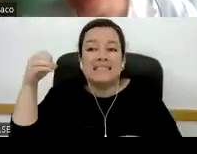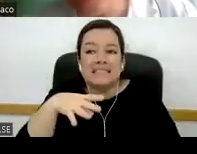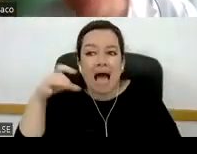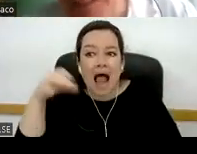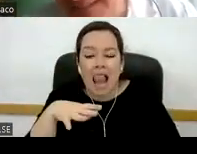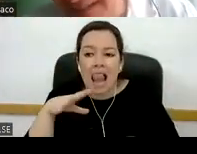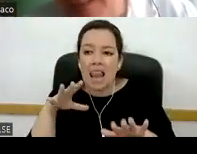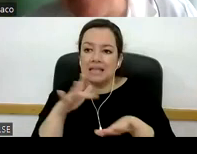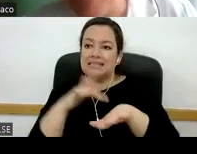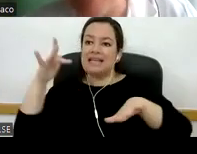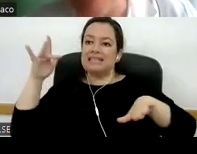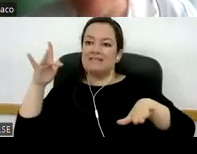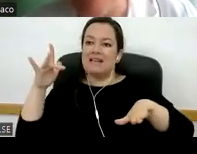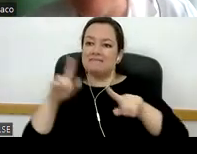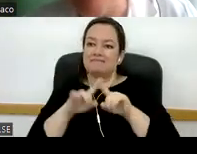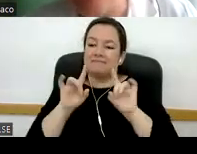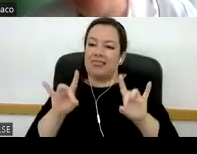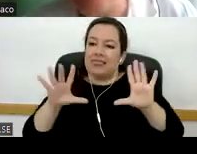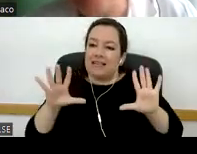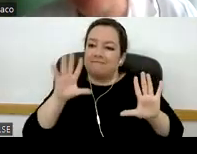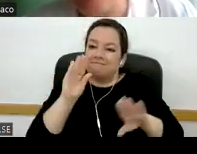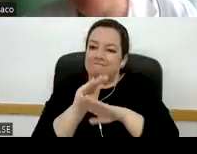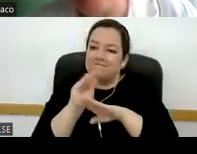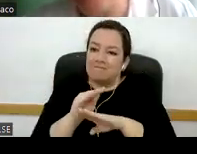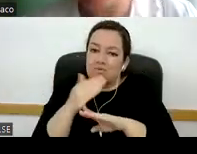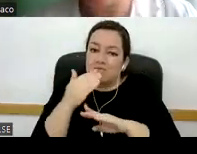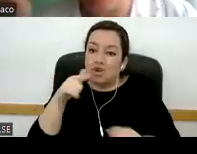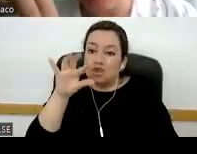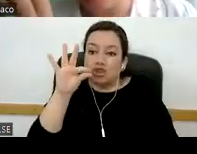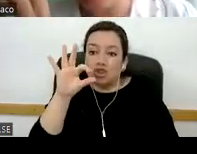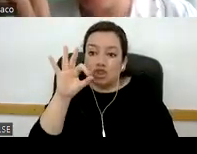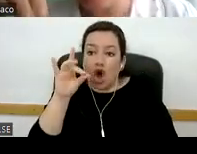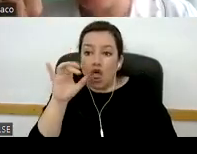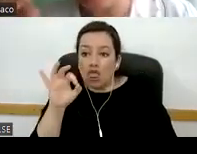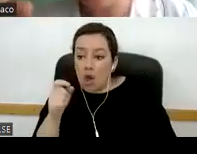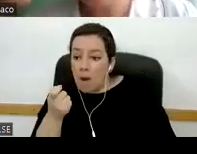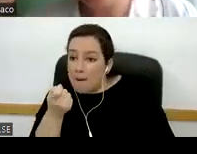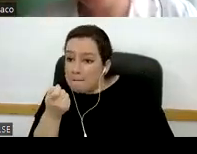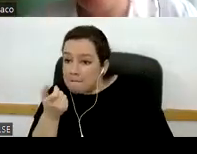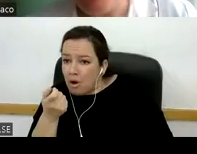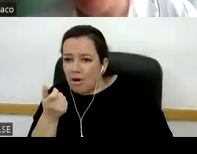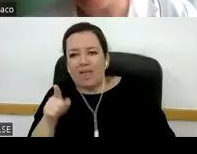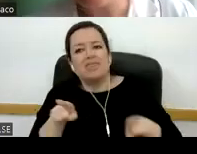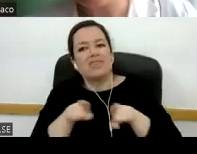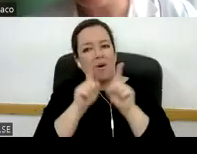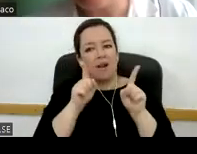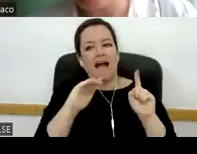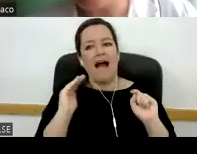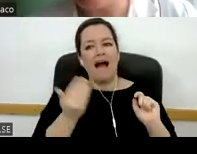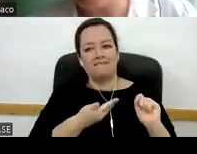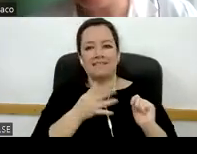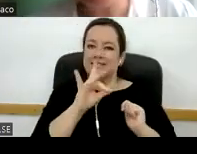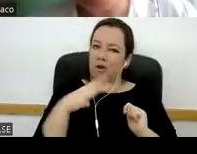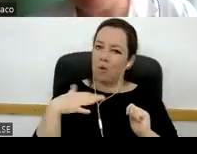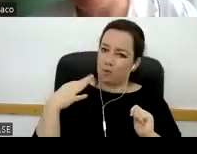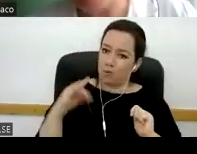esos son especialmente sensibles al sodio, es decir, aunque metamos menos cantidad de sodio, a ellos les afecta más porque